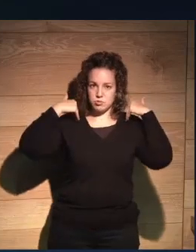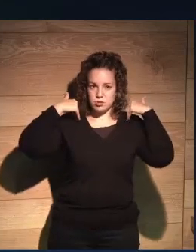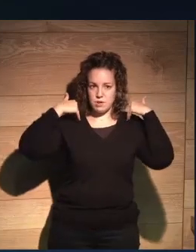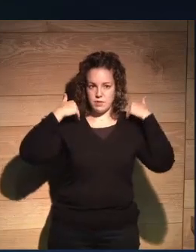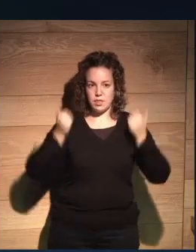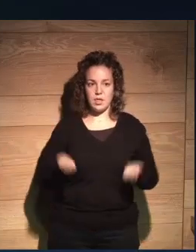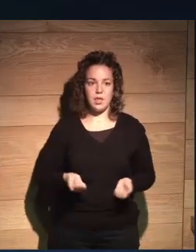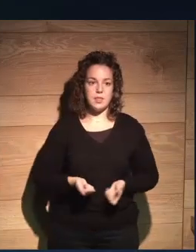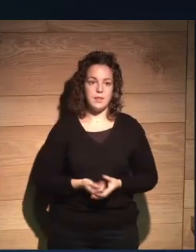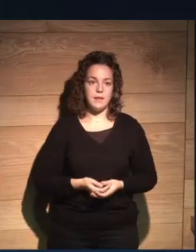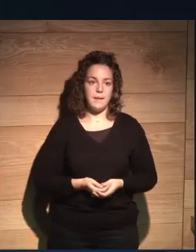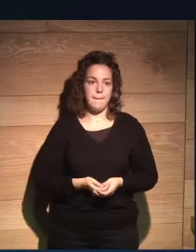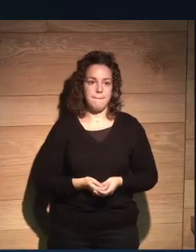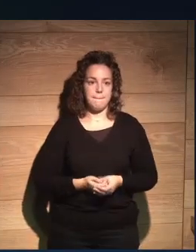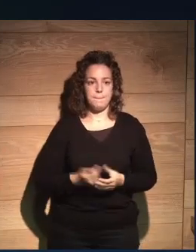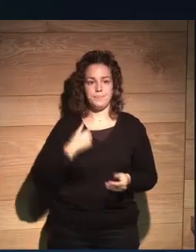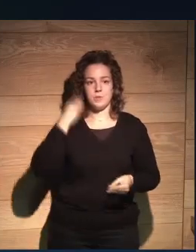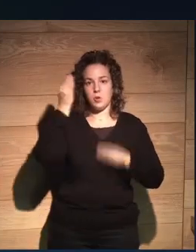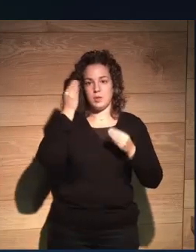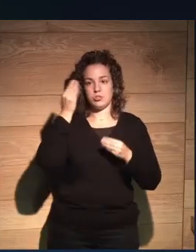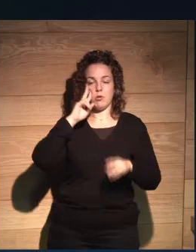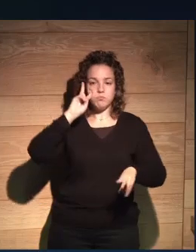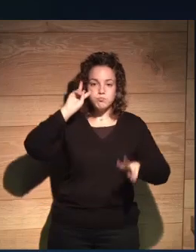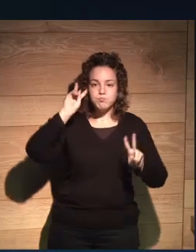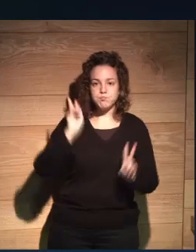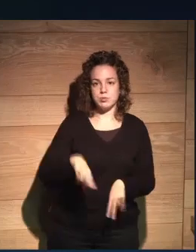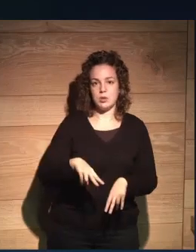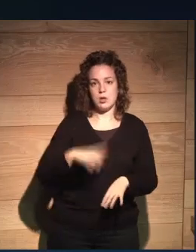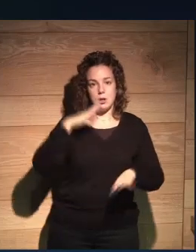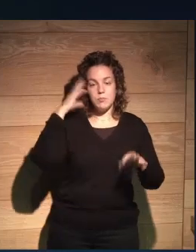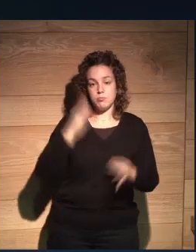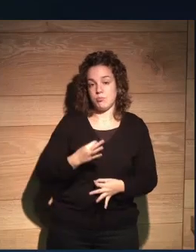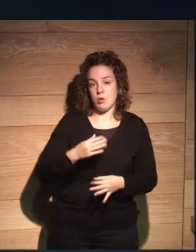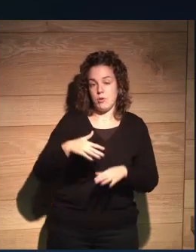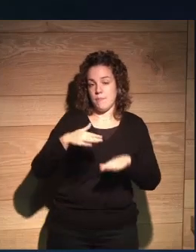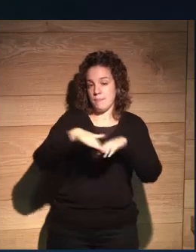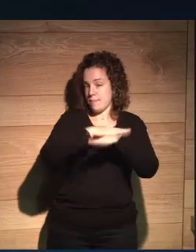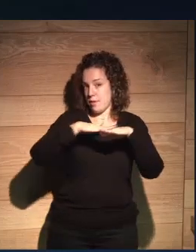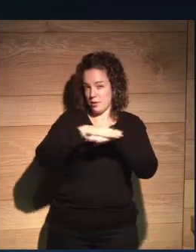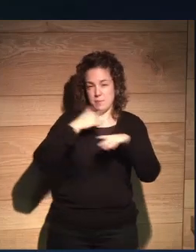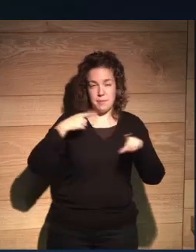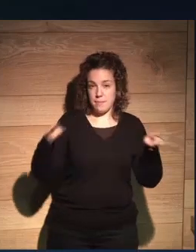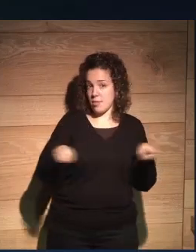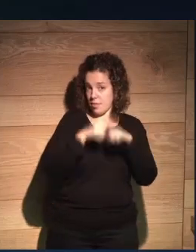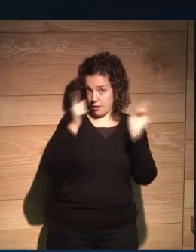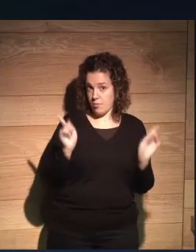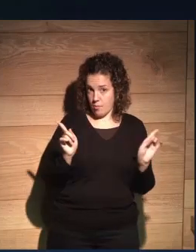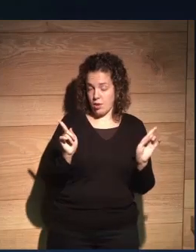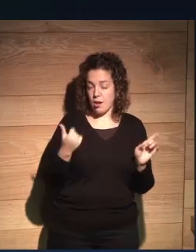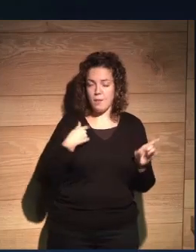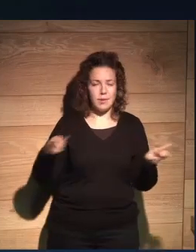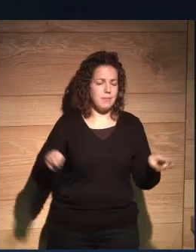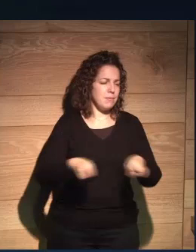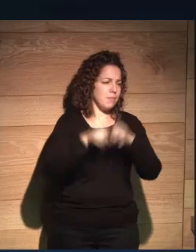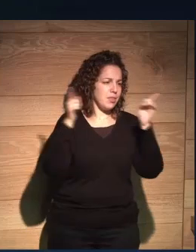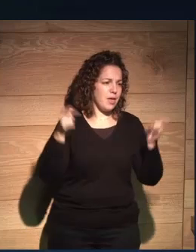responsabilidad, yo creo que el rigor es fundamental. Pero me da exactamente igual, fíjate lo que te voy a decir, me da exactamente